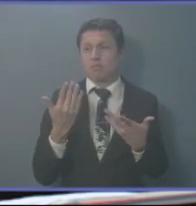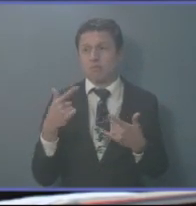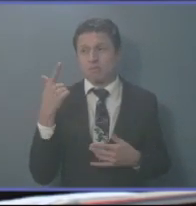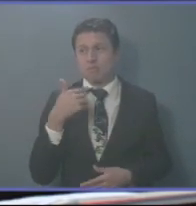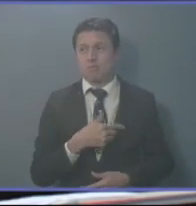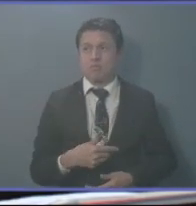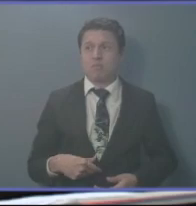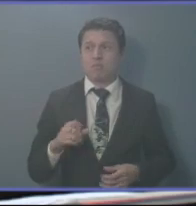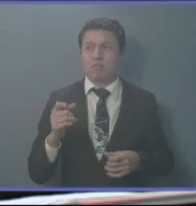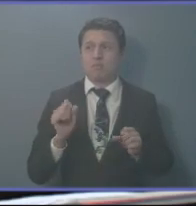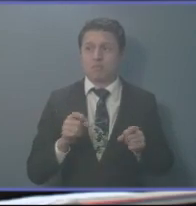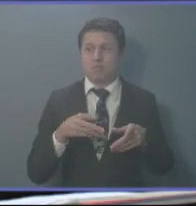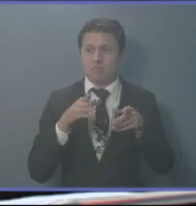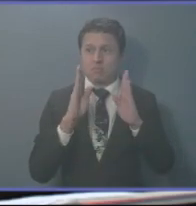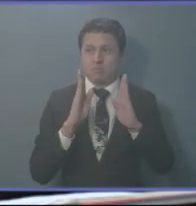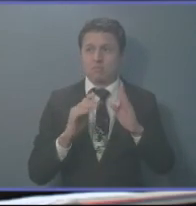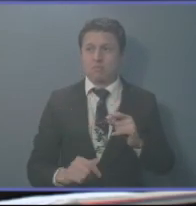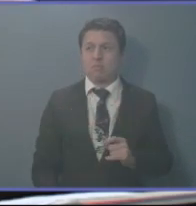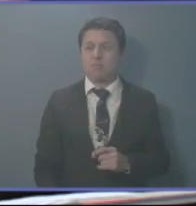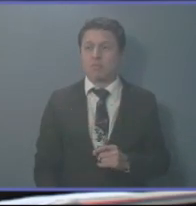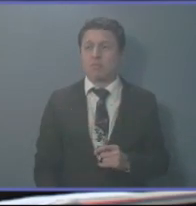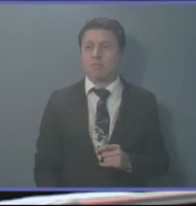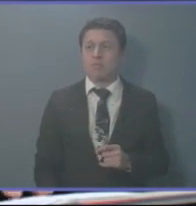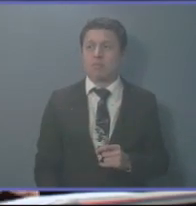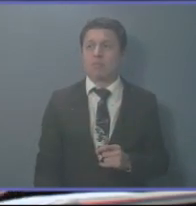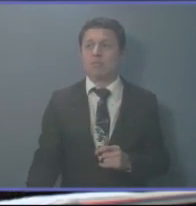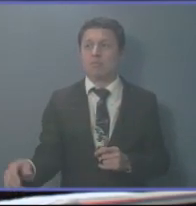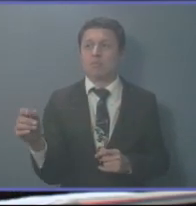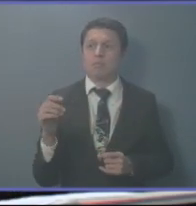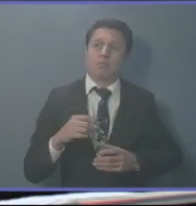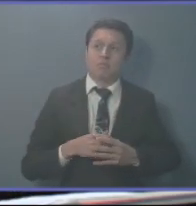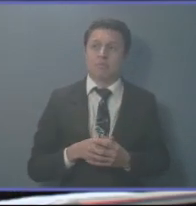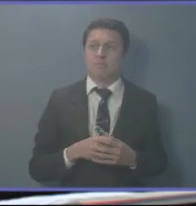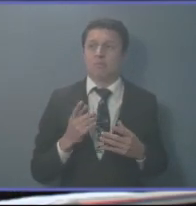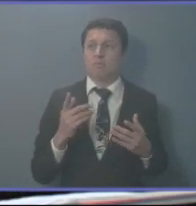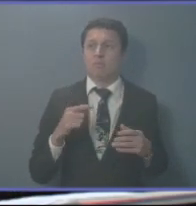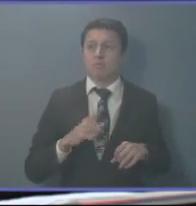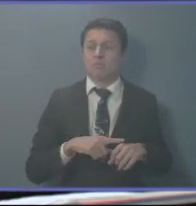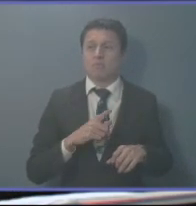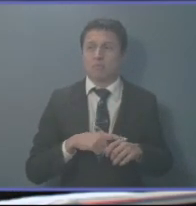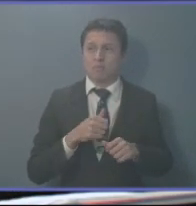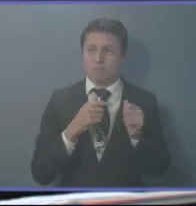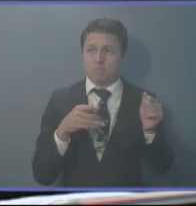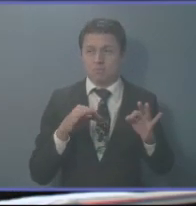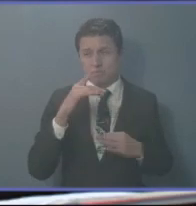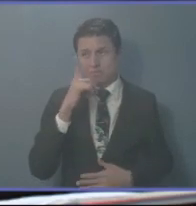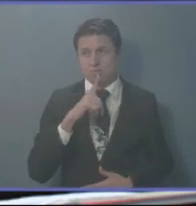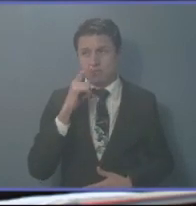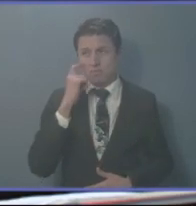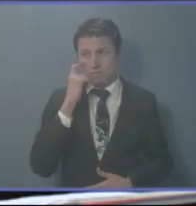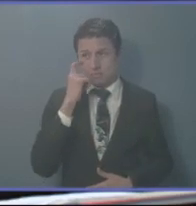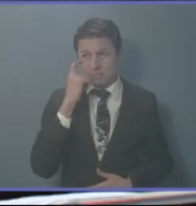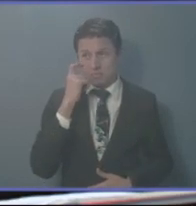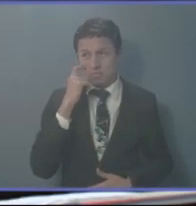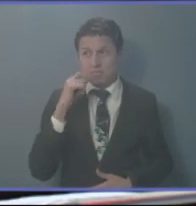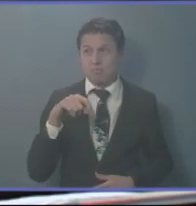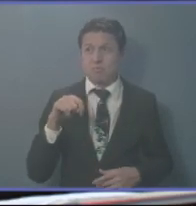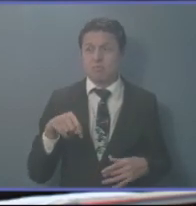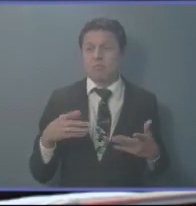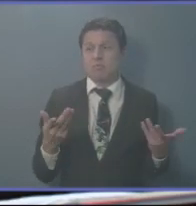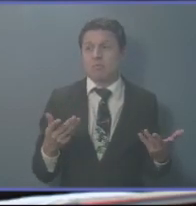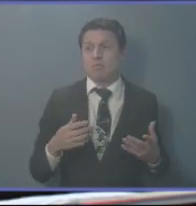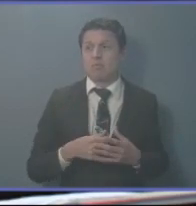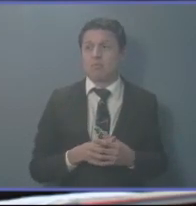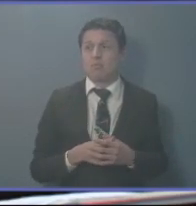que ponga más atención y no sea producto de este madrugón que lamentablemente acá pues